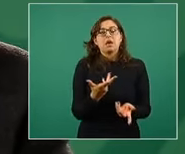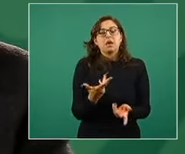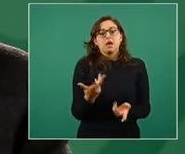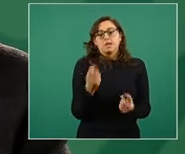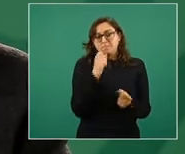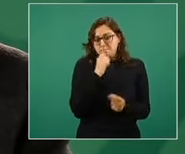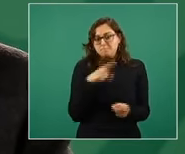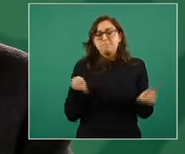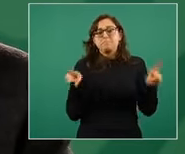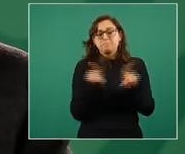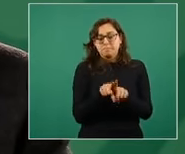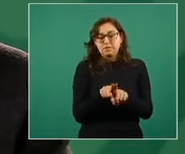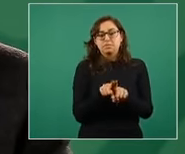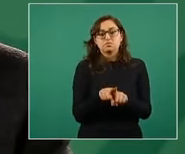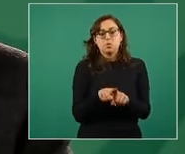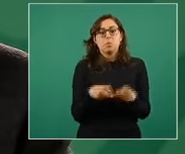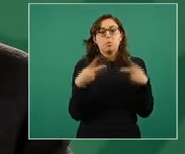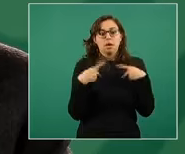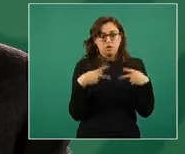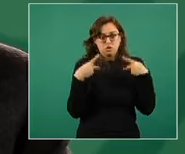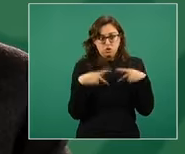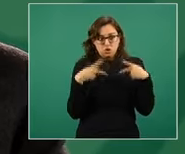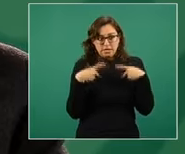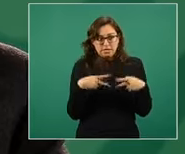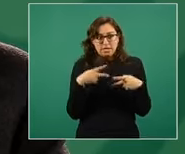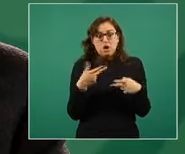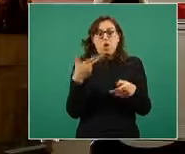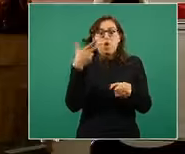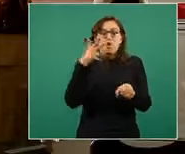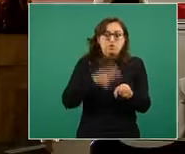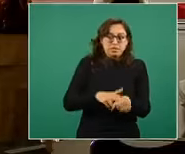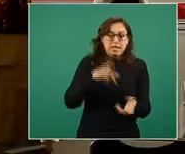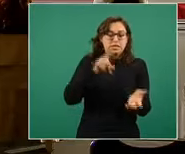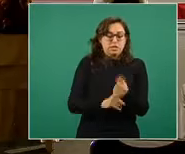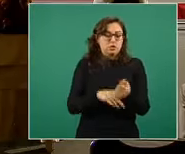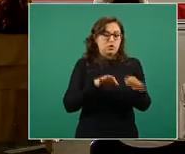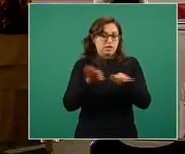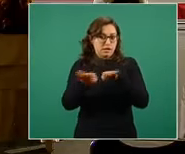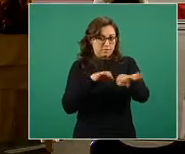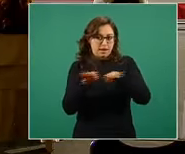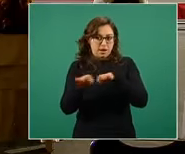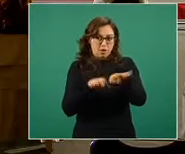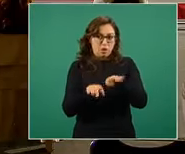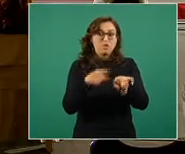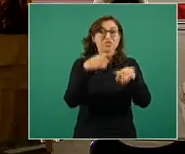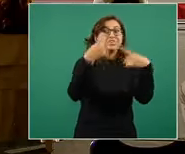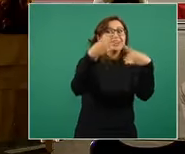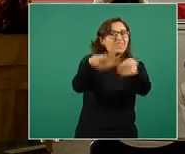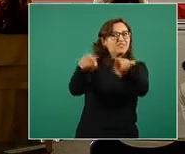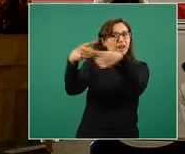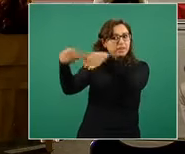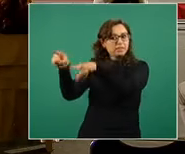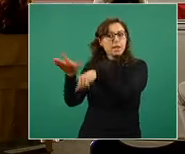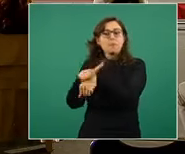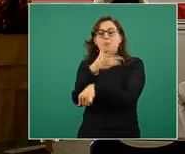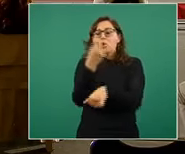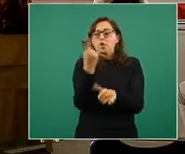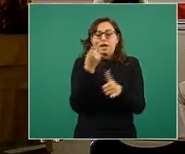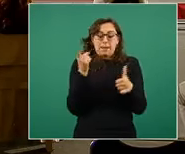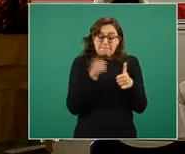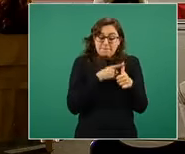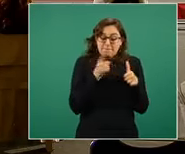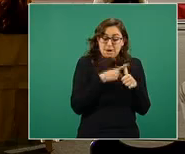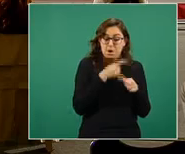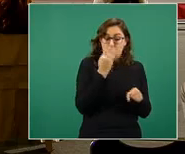que forman parte del personal de salud. Recordar que el objetivo primario en la priorización